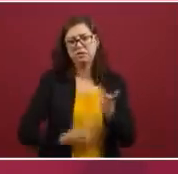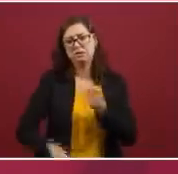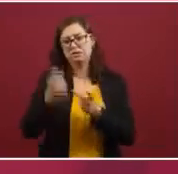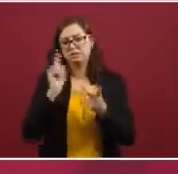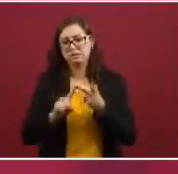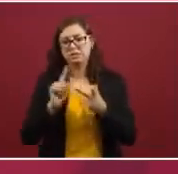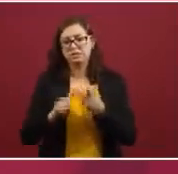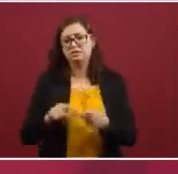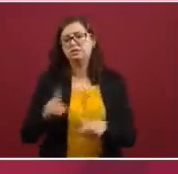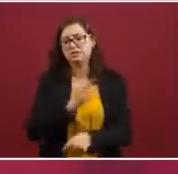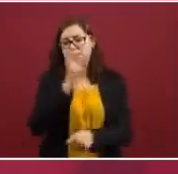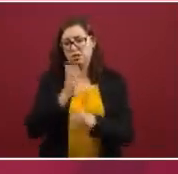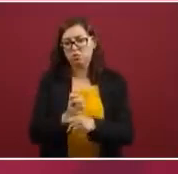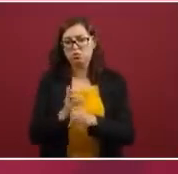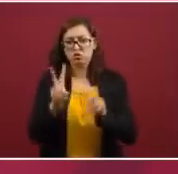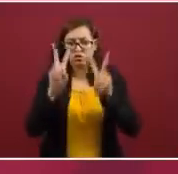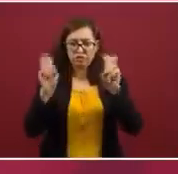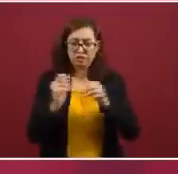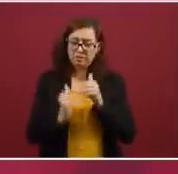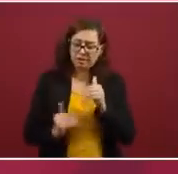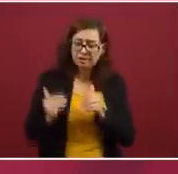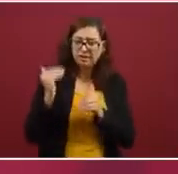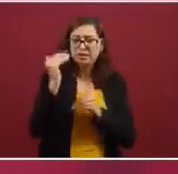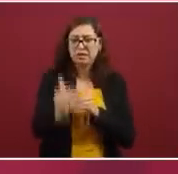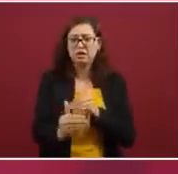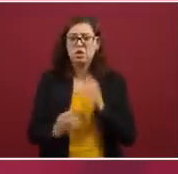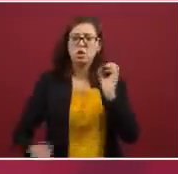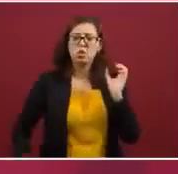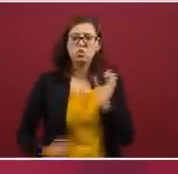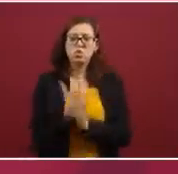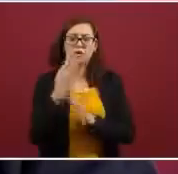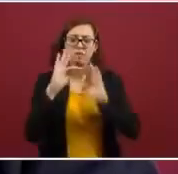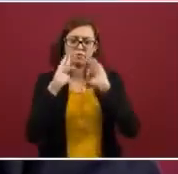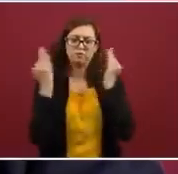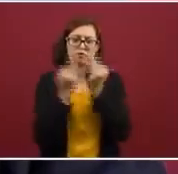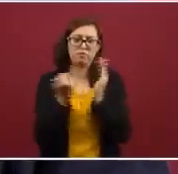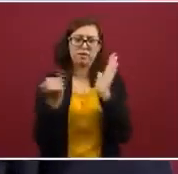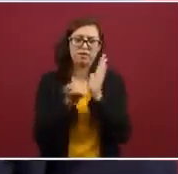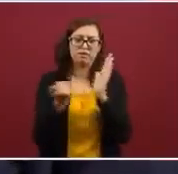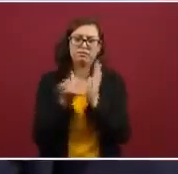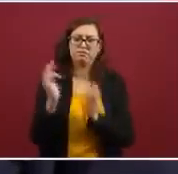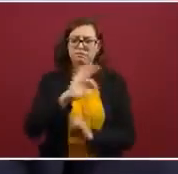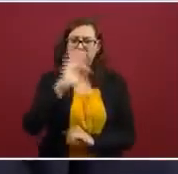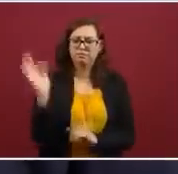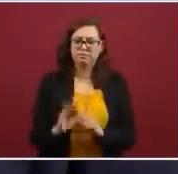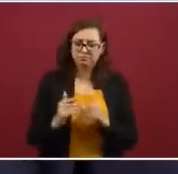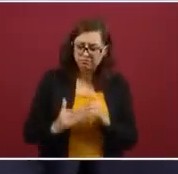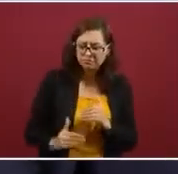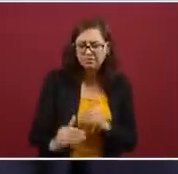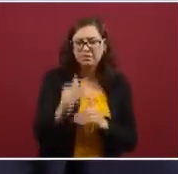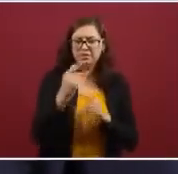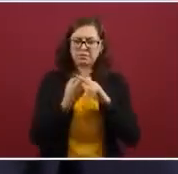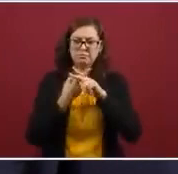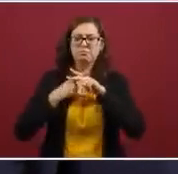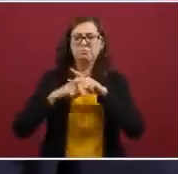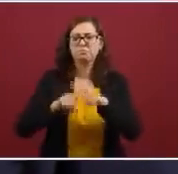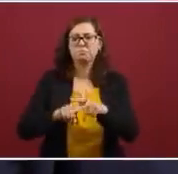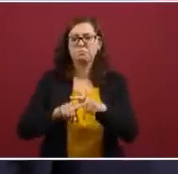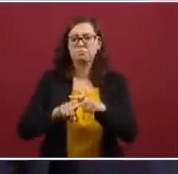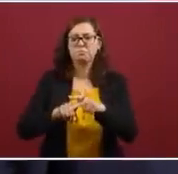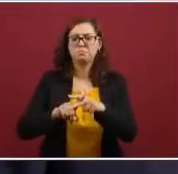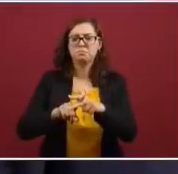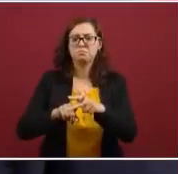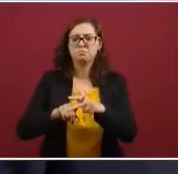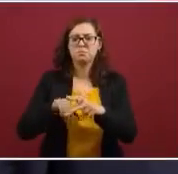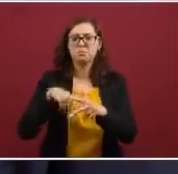la iniciativa para el nuevo régimen fiscal de Pemex, que entraría en vigor